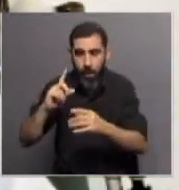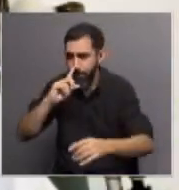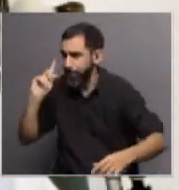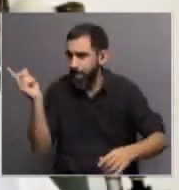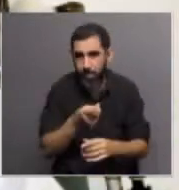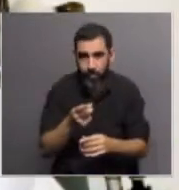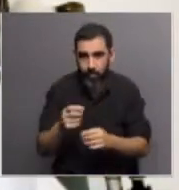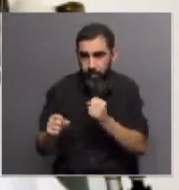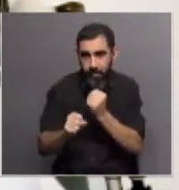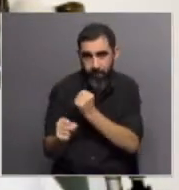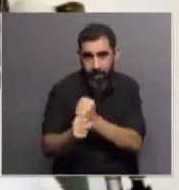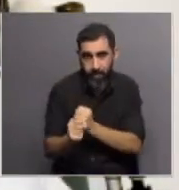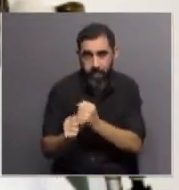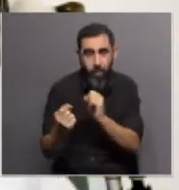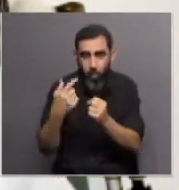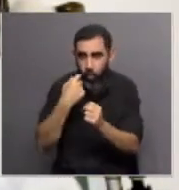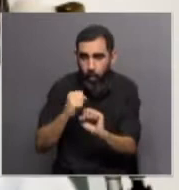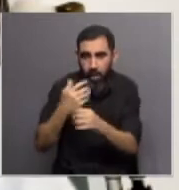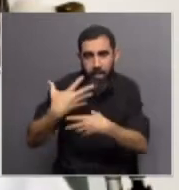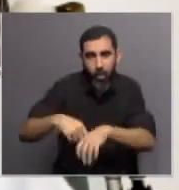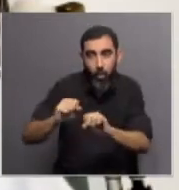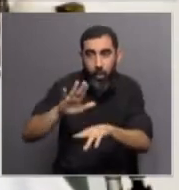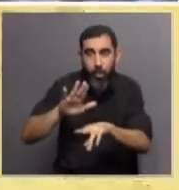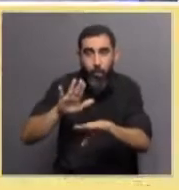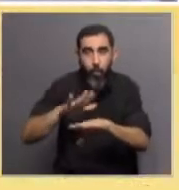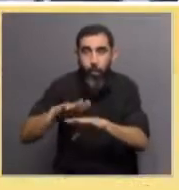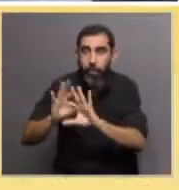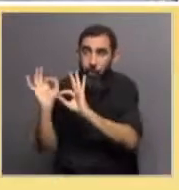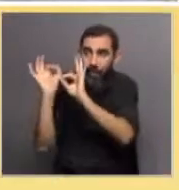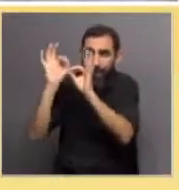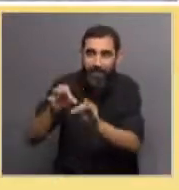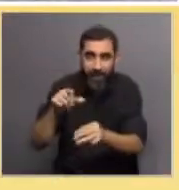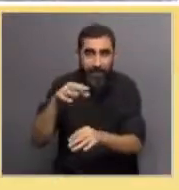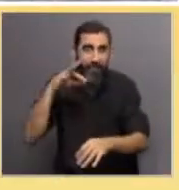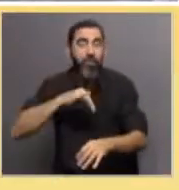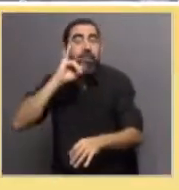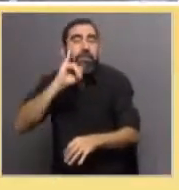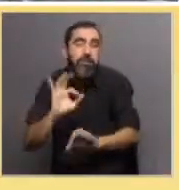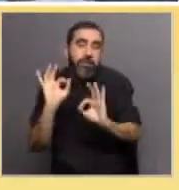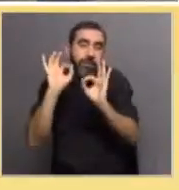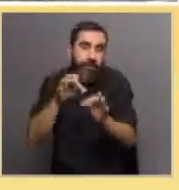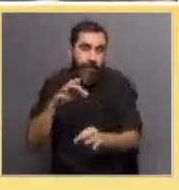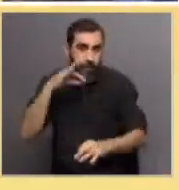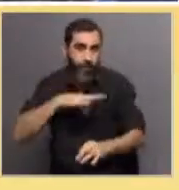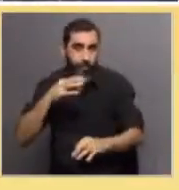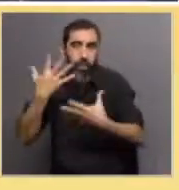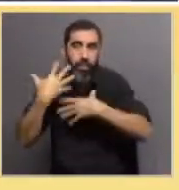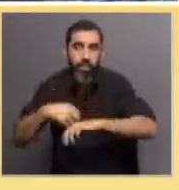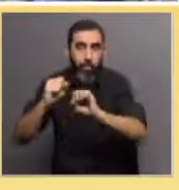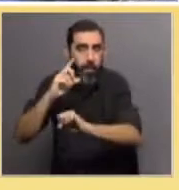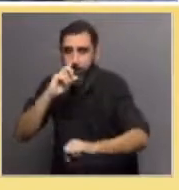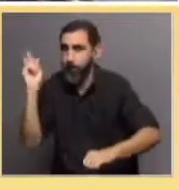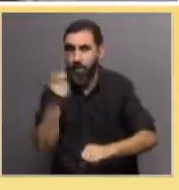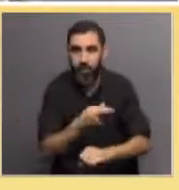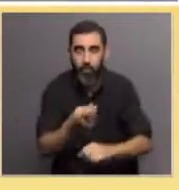y que es posible que se detecte en el momento en que ingrese, si ingresa la variante Delta, que se detecte mucho más rápido y